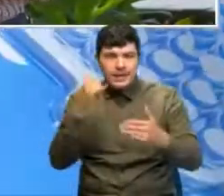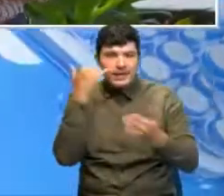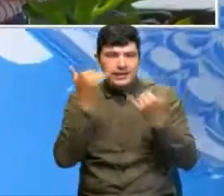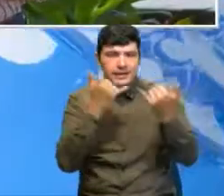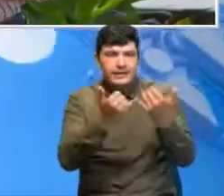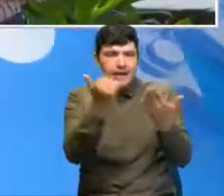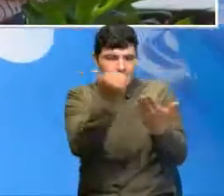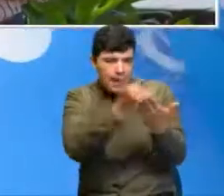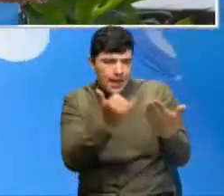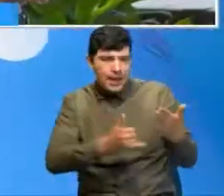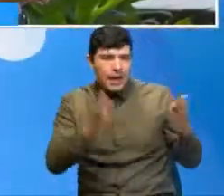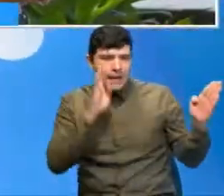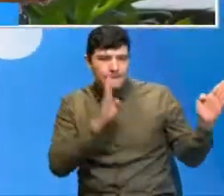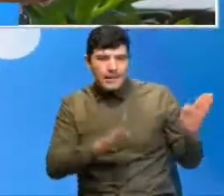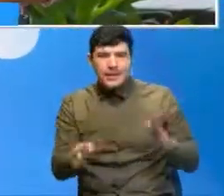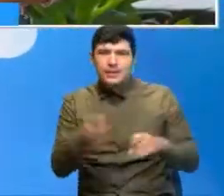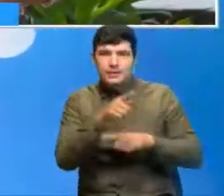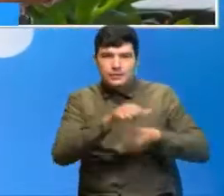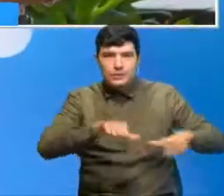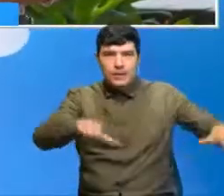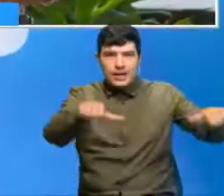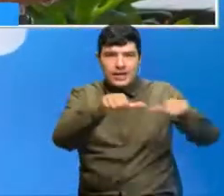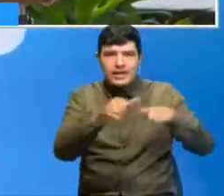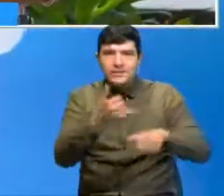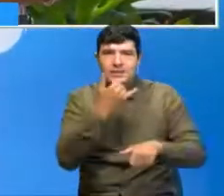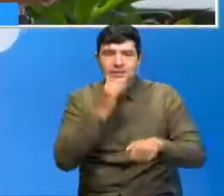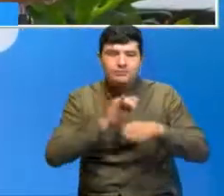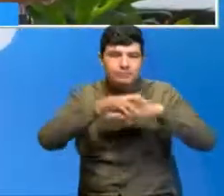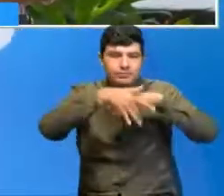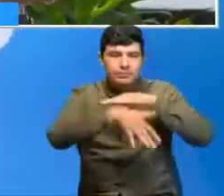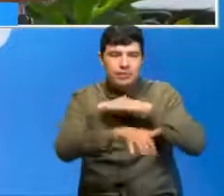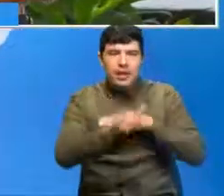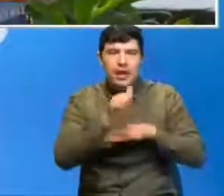de Pozo Azul. Es la información hasta el momento con la cámara de John Higuera, Stephanie Payares para Oriente Noticias.